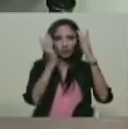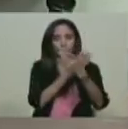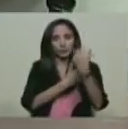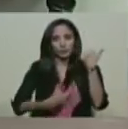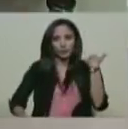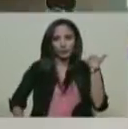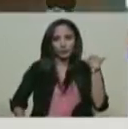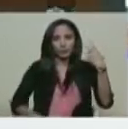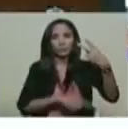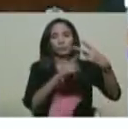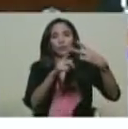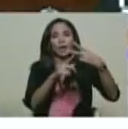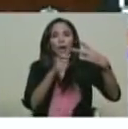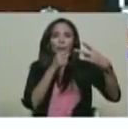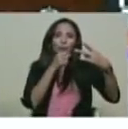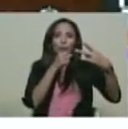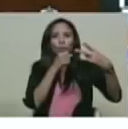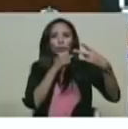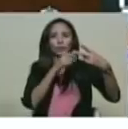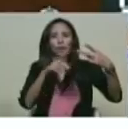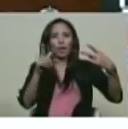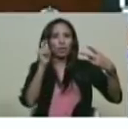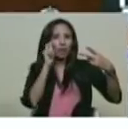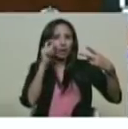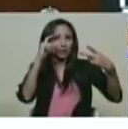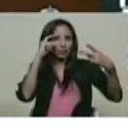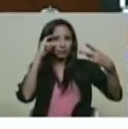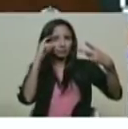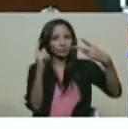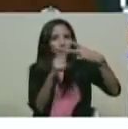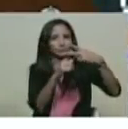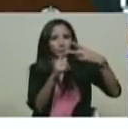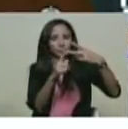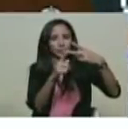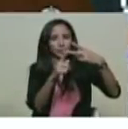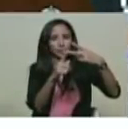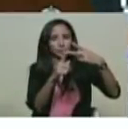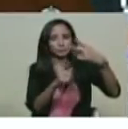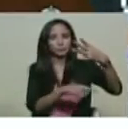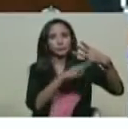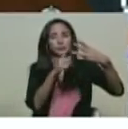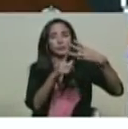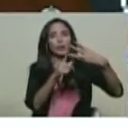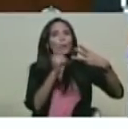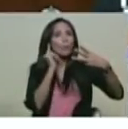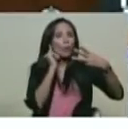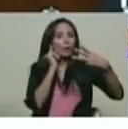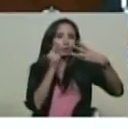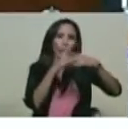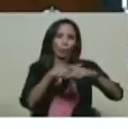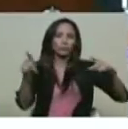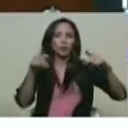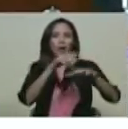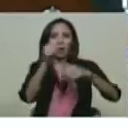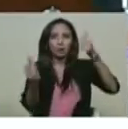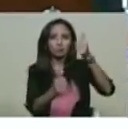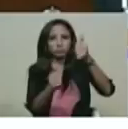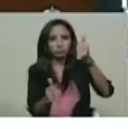La periodista Tania Díaz, primera vicepresidenta. Y Carolis Pérez, subsecretaria.